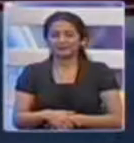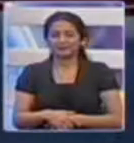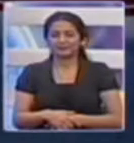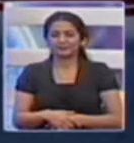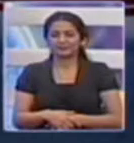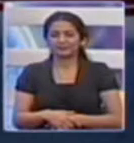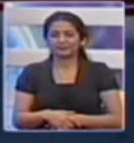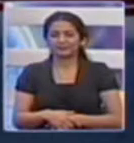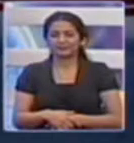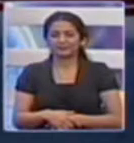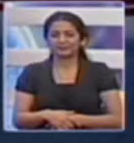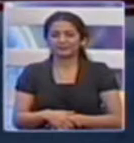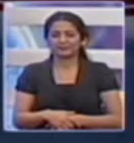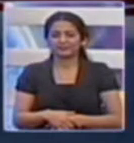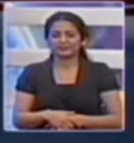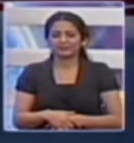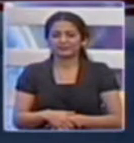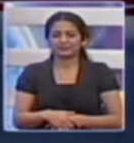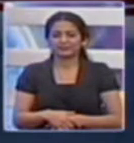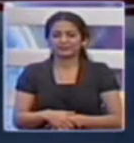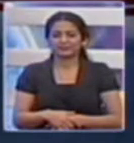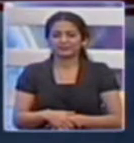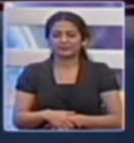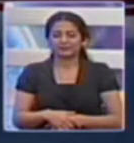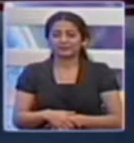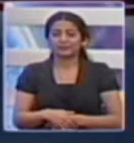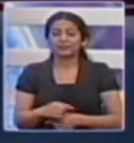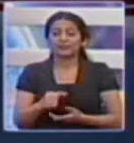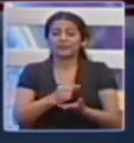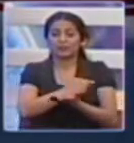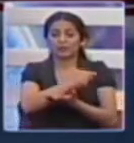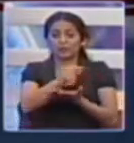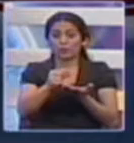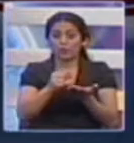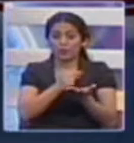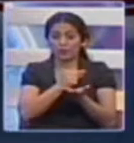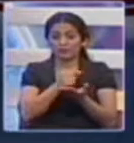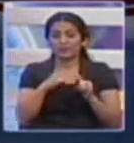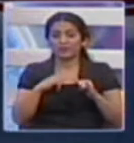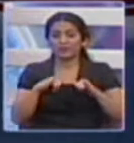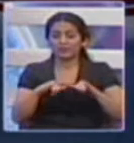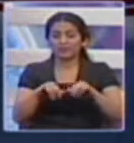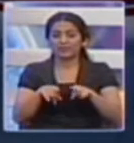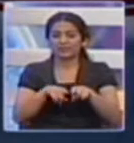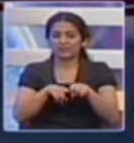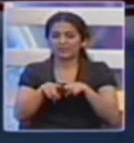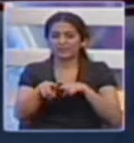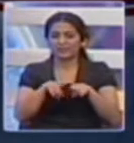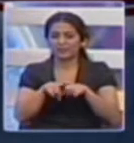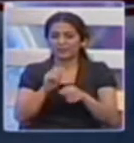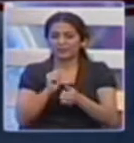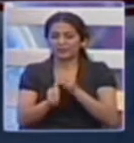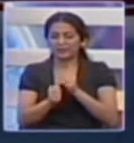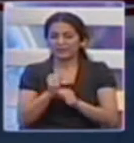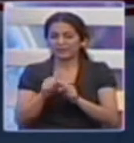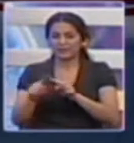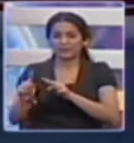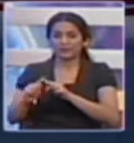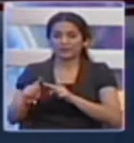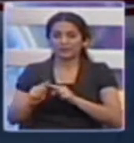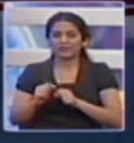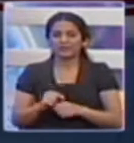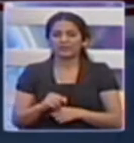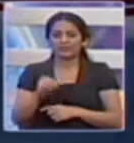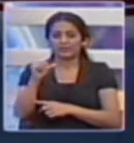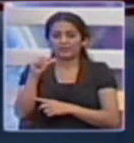Y en el Coliseo de Voleibol de Fede Guayas culminó el torneo de esta disciplina, el torneo intercolegial nacional, donde el quinteto de